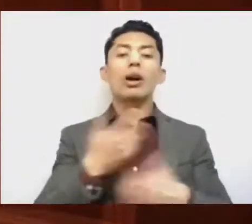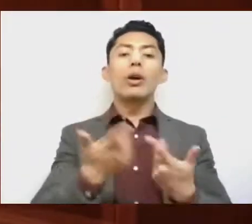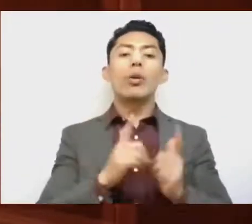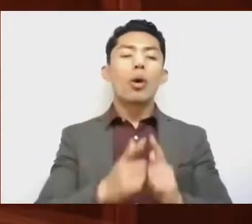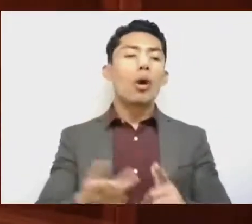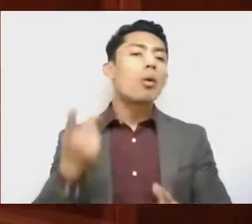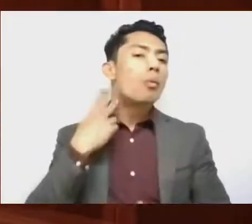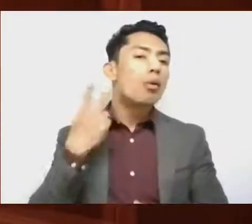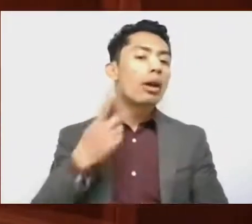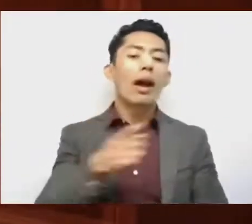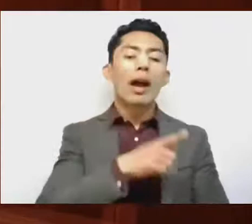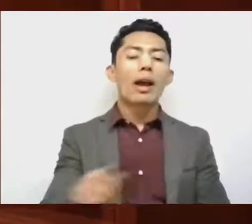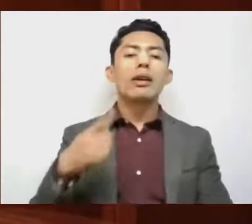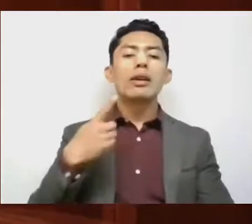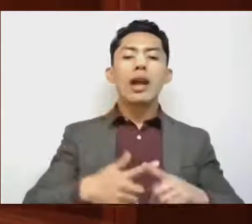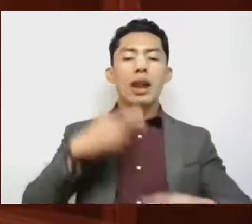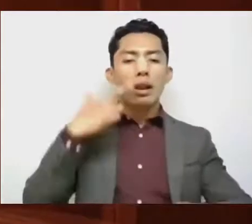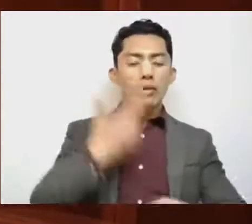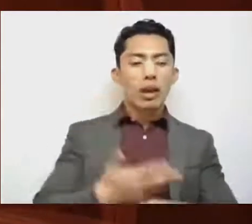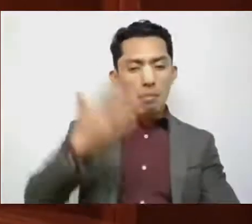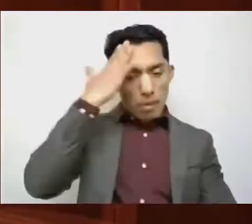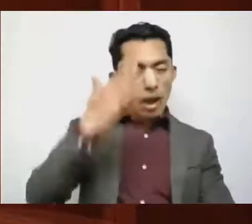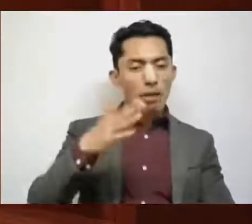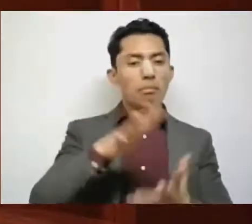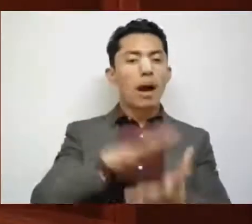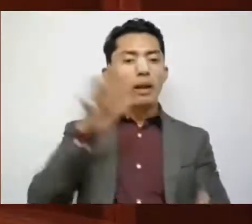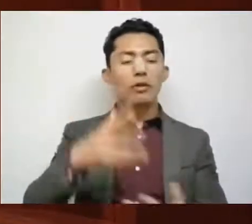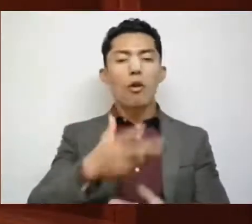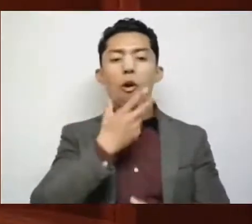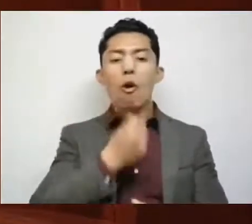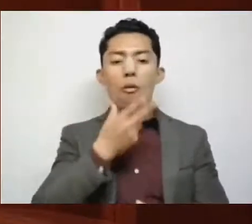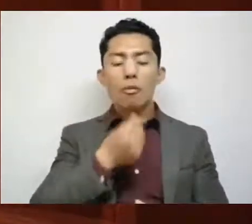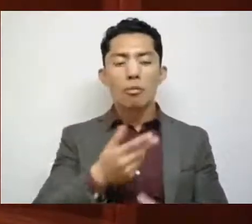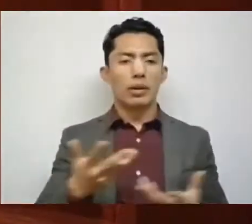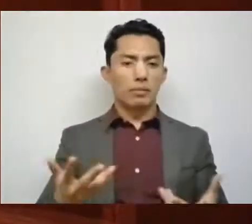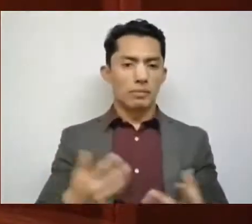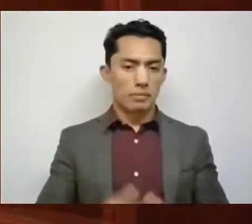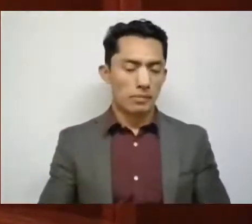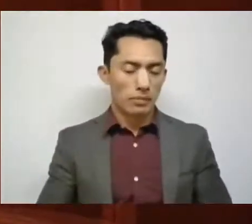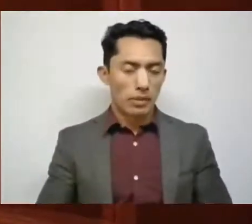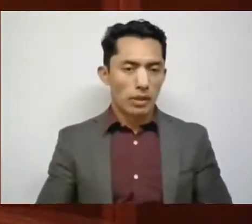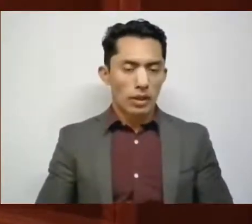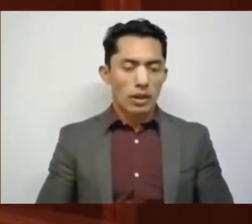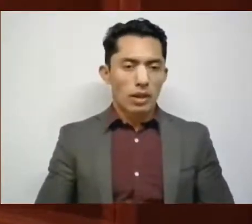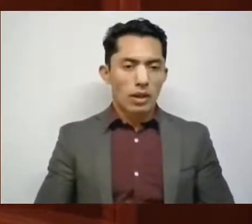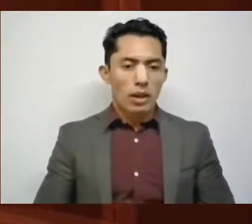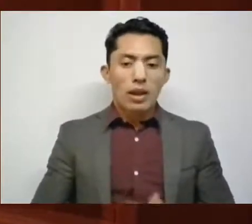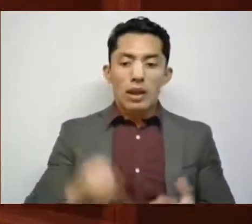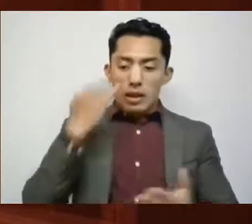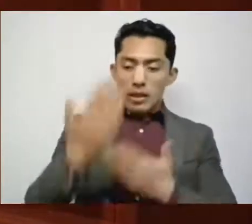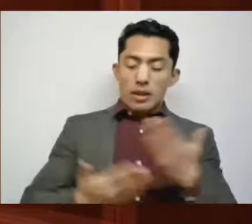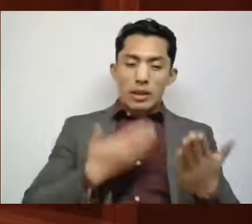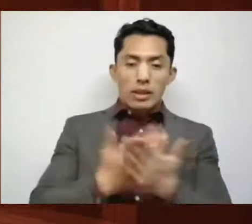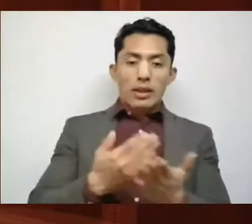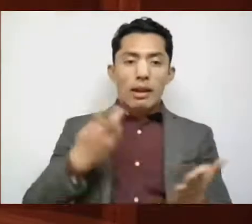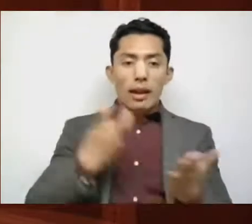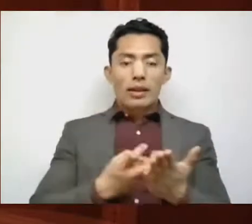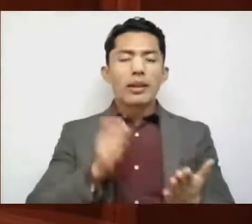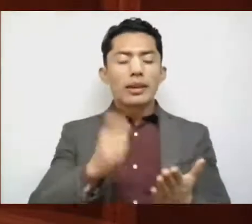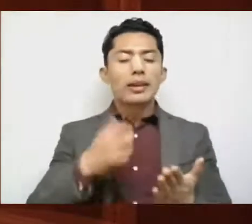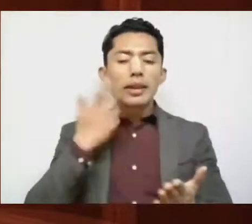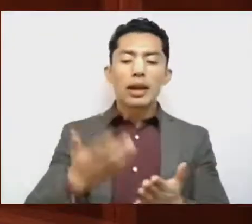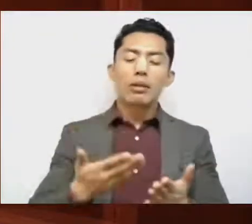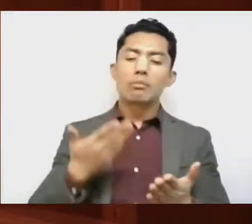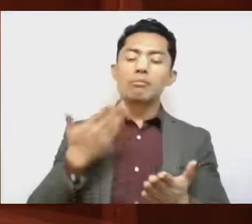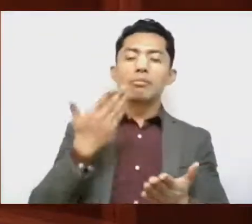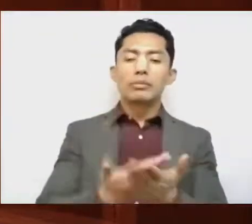encuentran presididos en su mayoría por hombres. Con la presente iniciativa, también se propone establecer